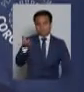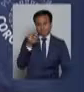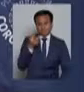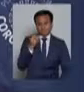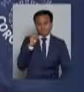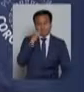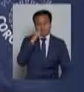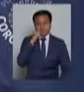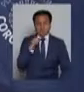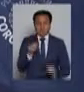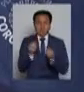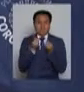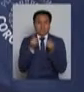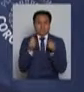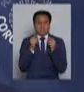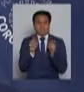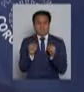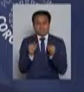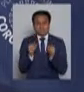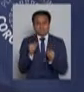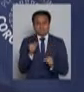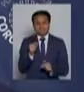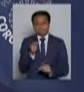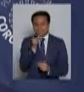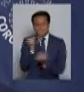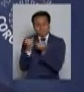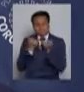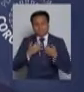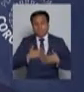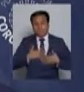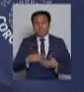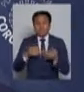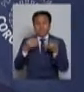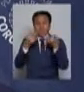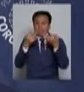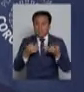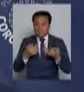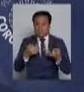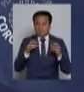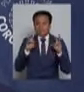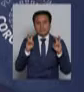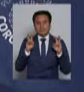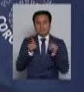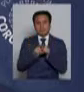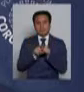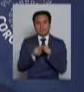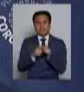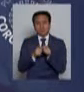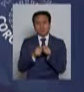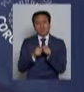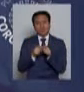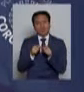refiere, evidentemente no tengo noticia. Efectivamente, dado el brote